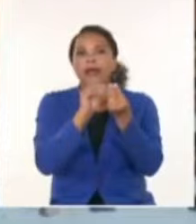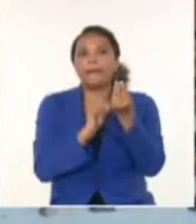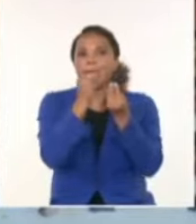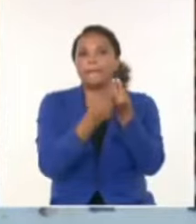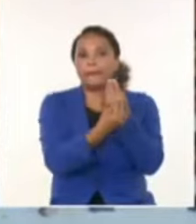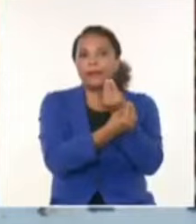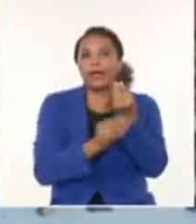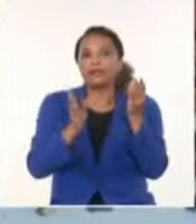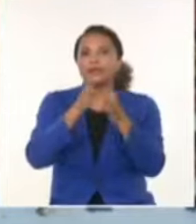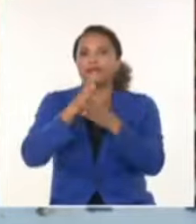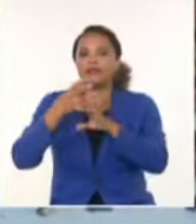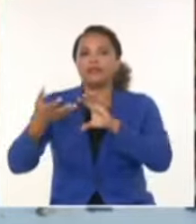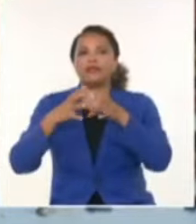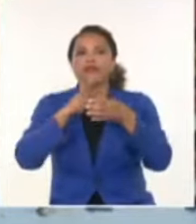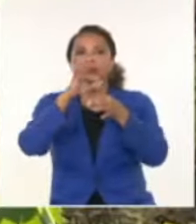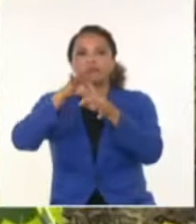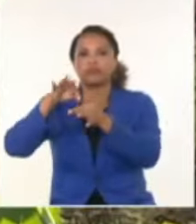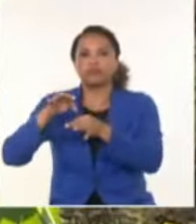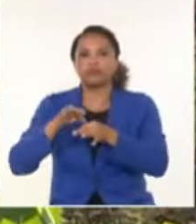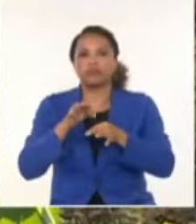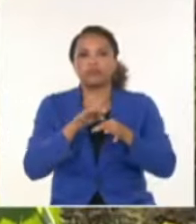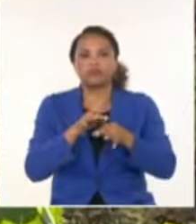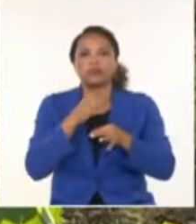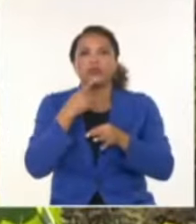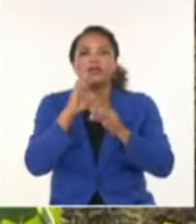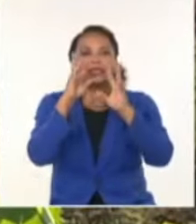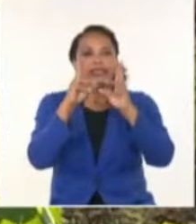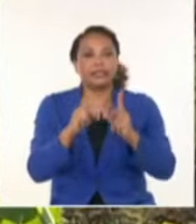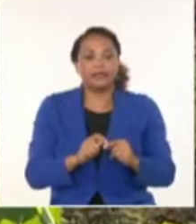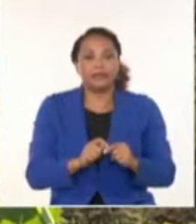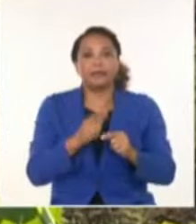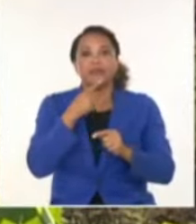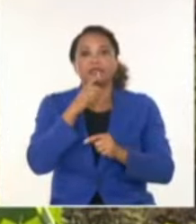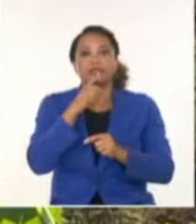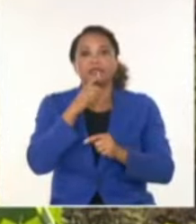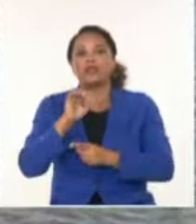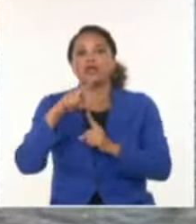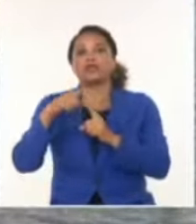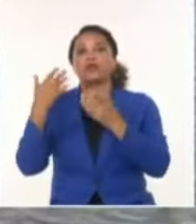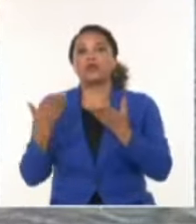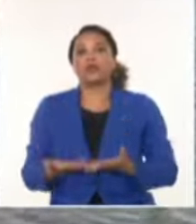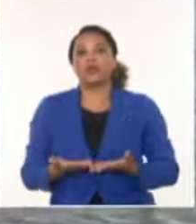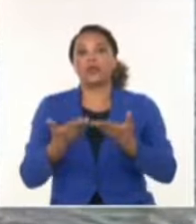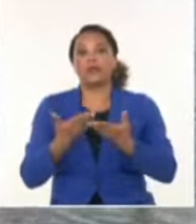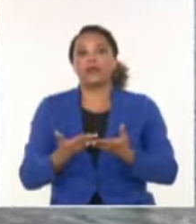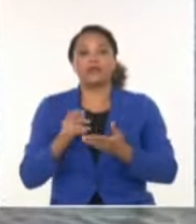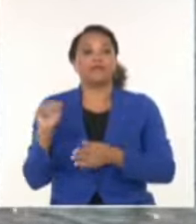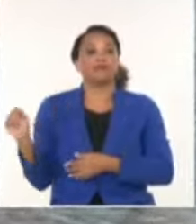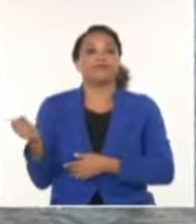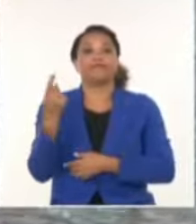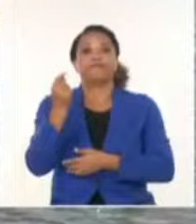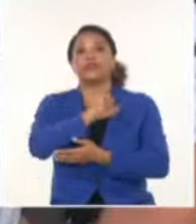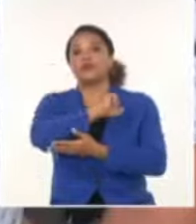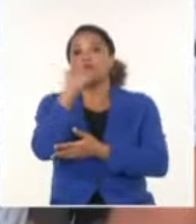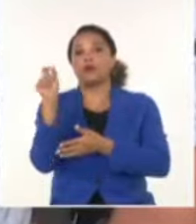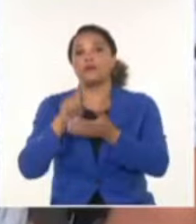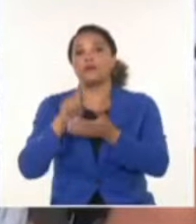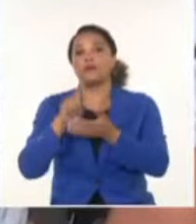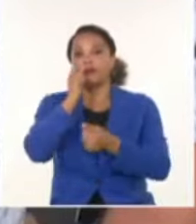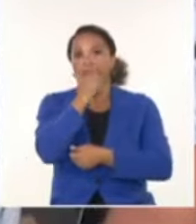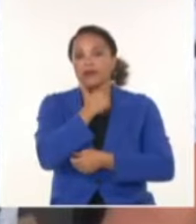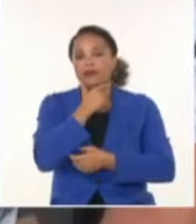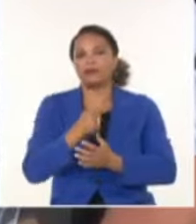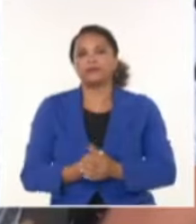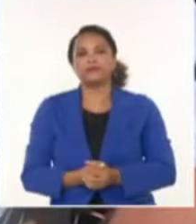variedad fía 04 con un rendimiento de las 50 toneladas por hectáreas primera vez logrado en la provincia en el